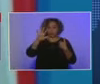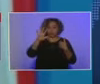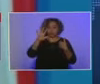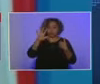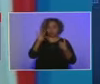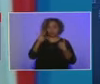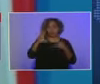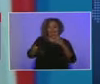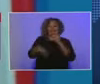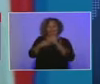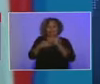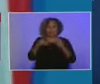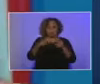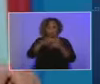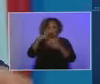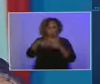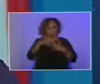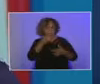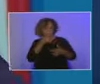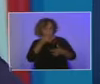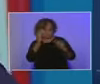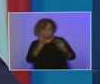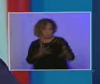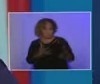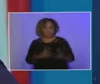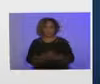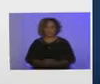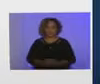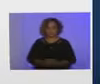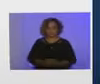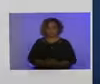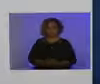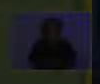training. No se vaya nadie. En Aticoop pensamos en ti